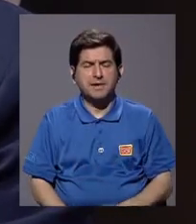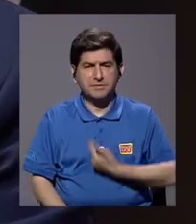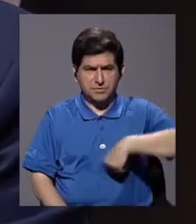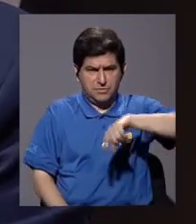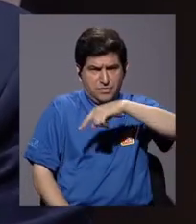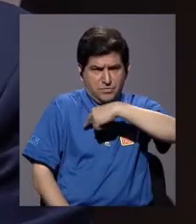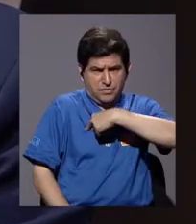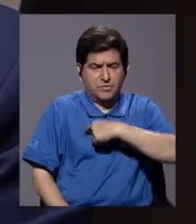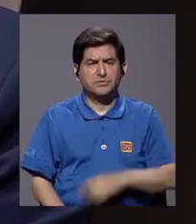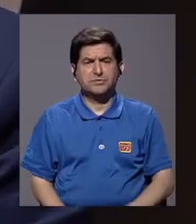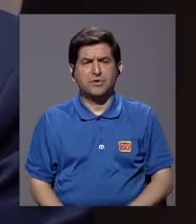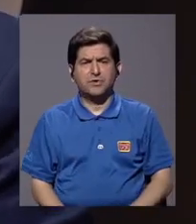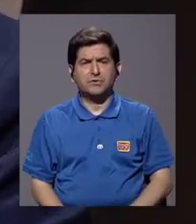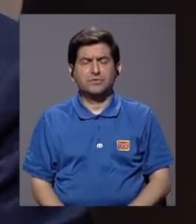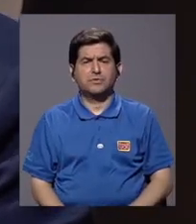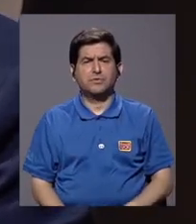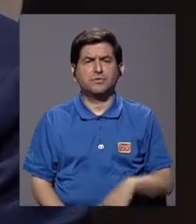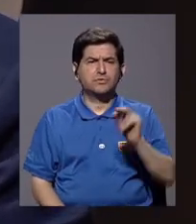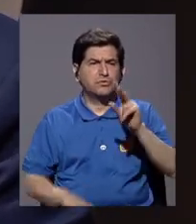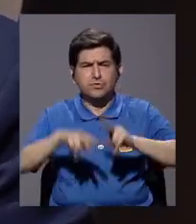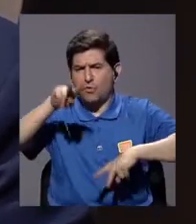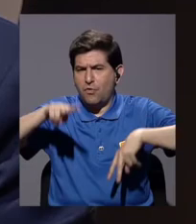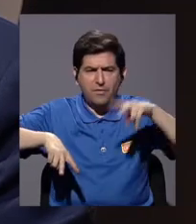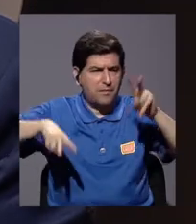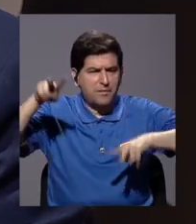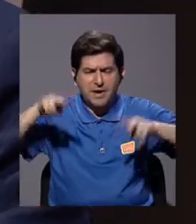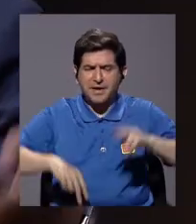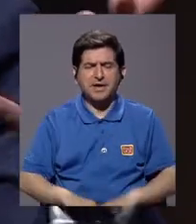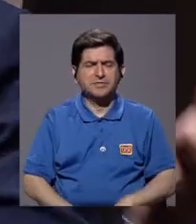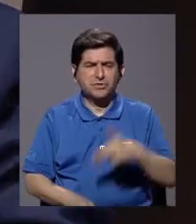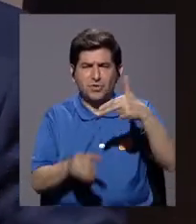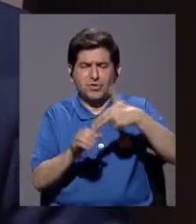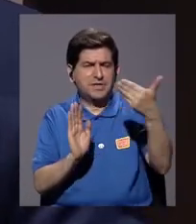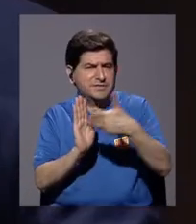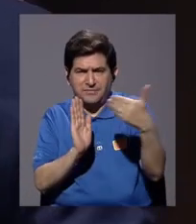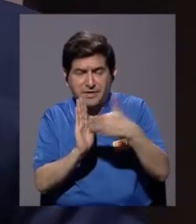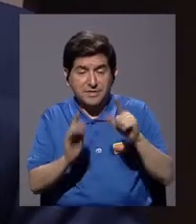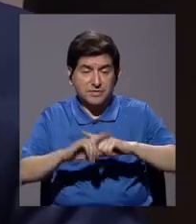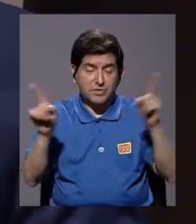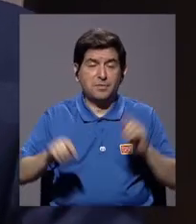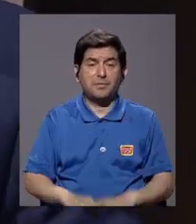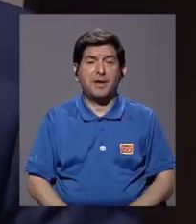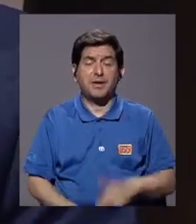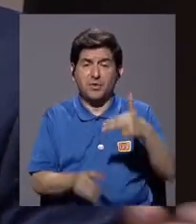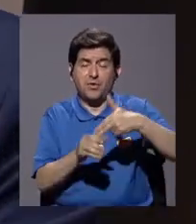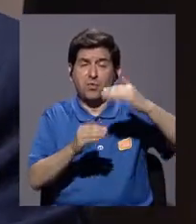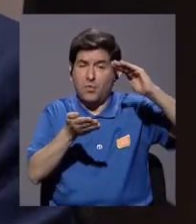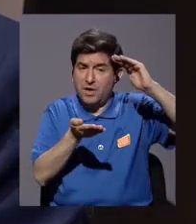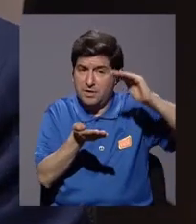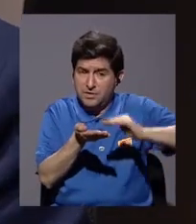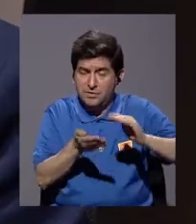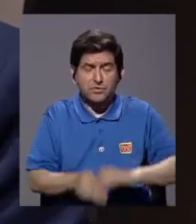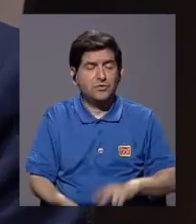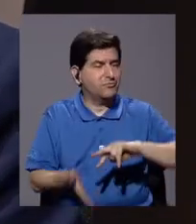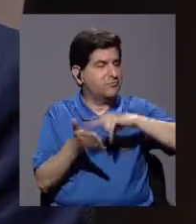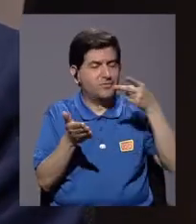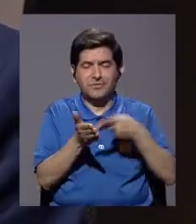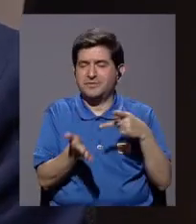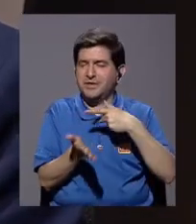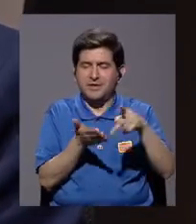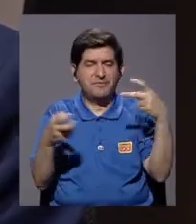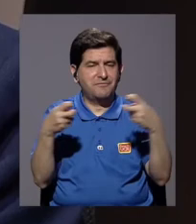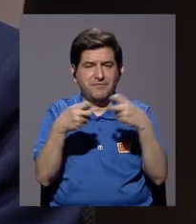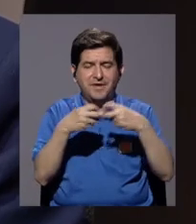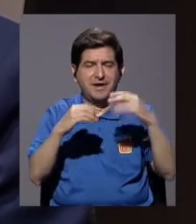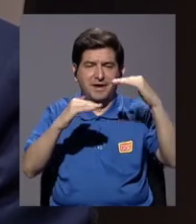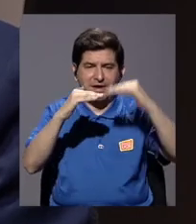estamos en las oscilaciones de los precios de petróleo, pero cuando los precios de petróleo están más bajos, no necesariamente las tarifas eléctricas